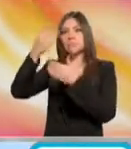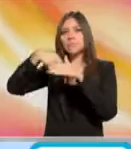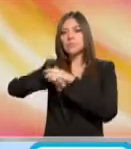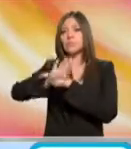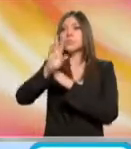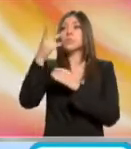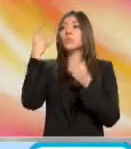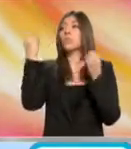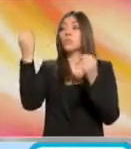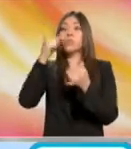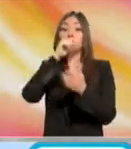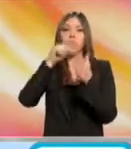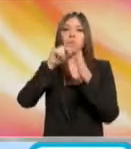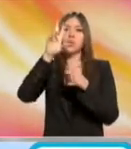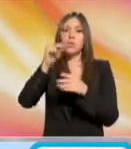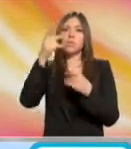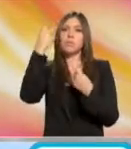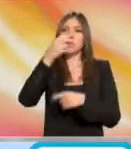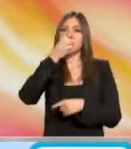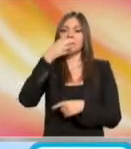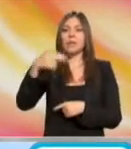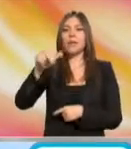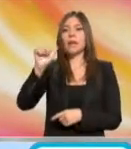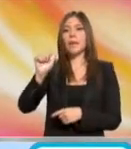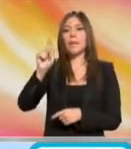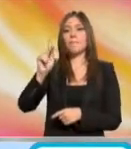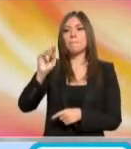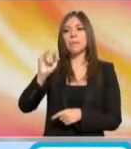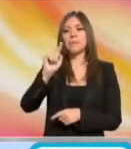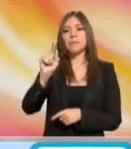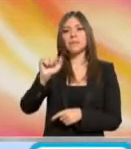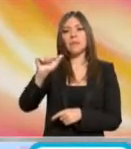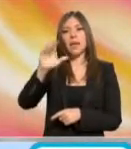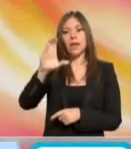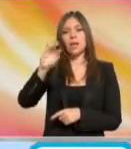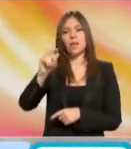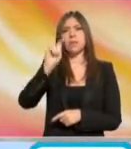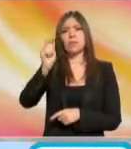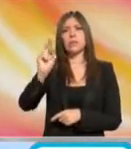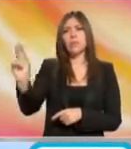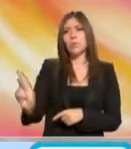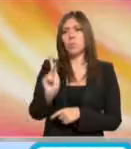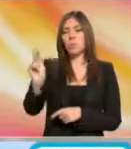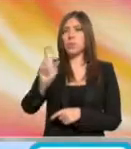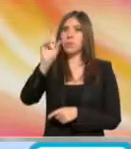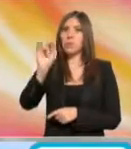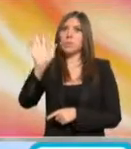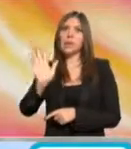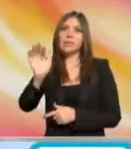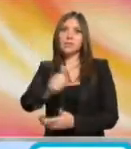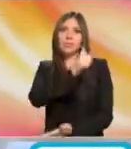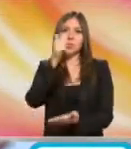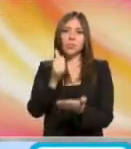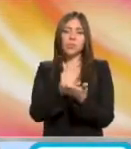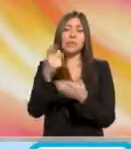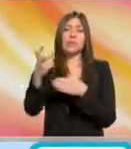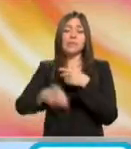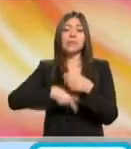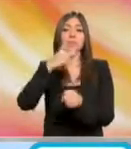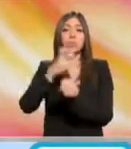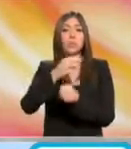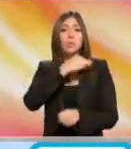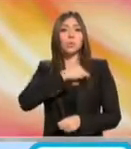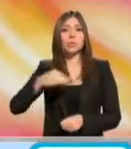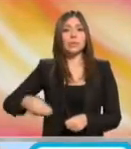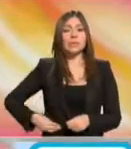mucha calidad. Mira, tenemos Apizaco, que Apizaco es un pueblito, que ya es un pueblo, más bien una ciudad, Sí. y fíjate que es el segundo municipio